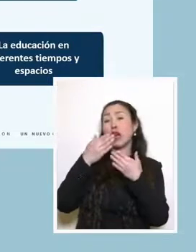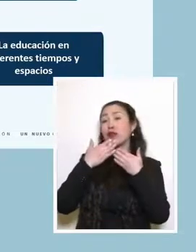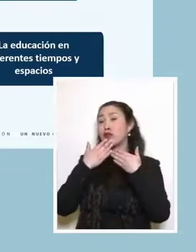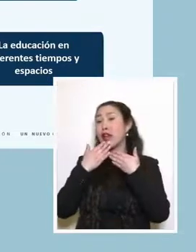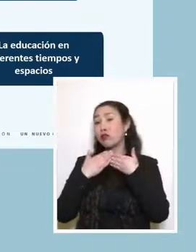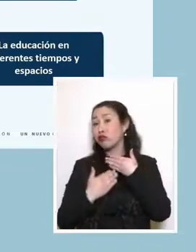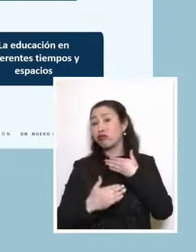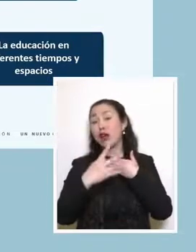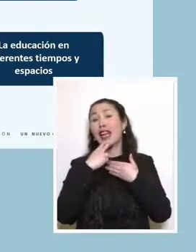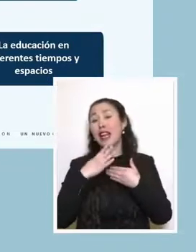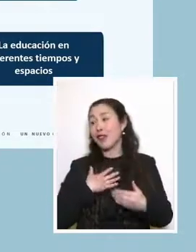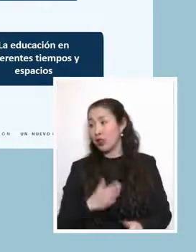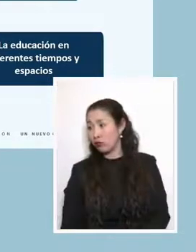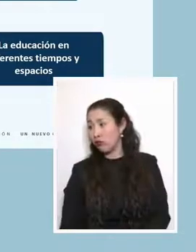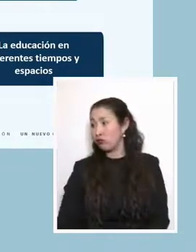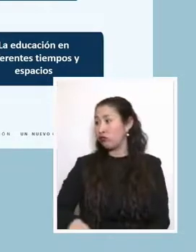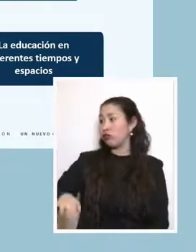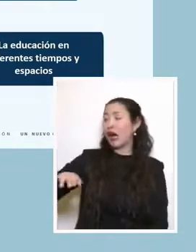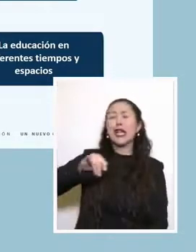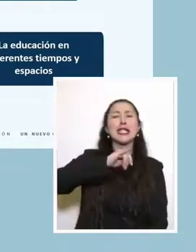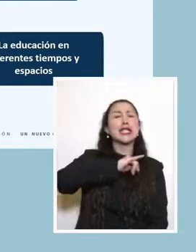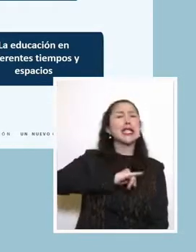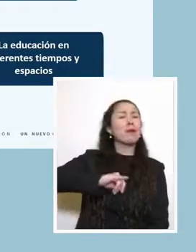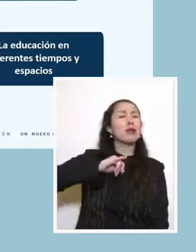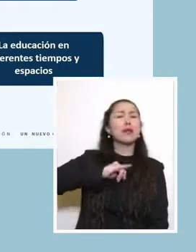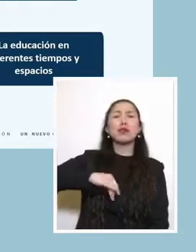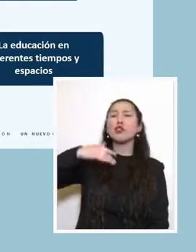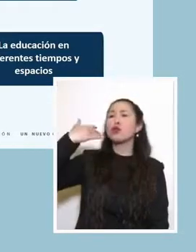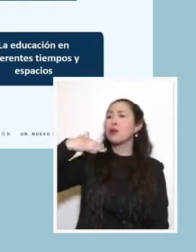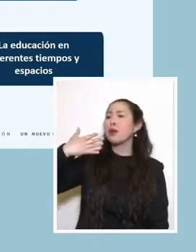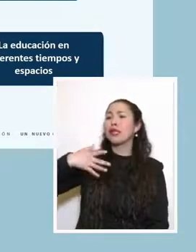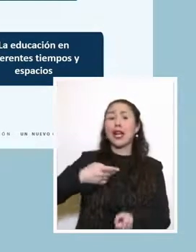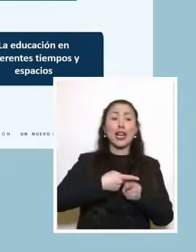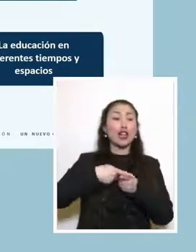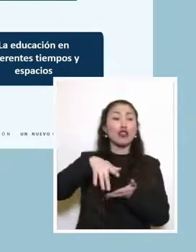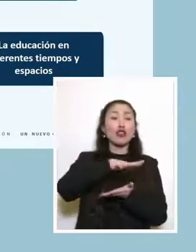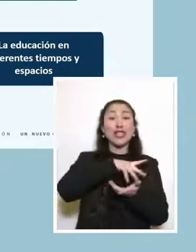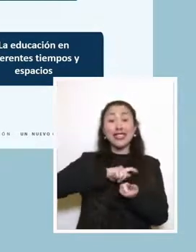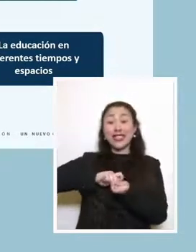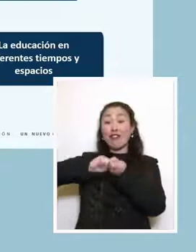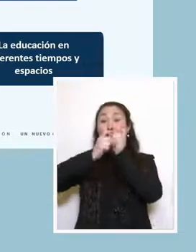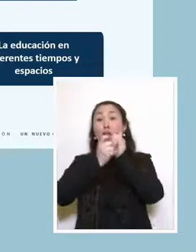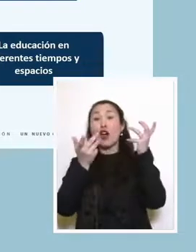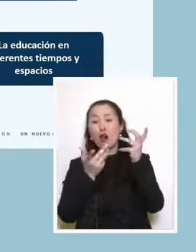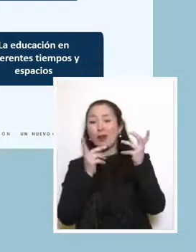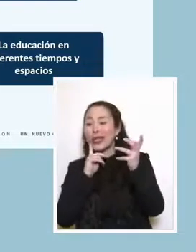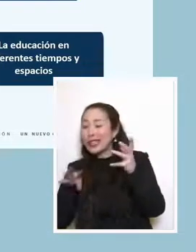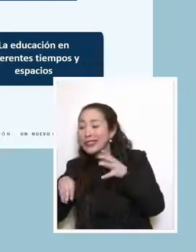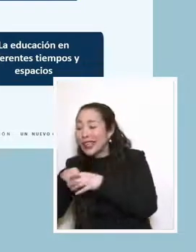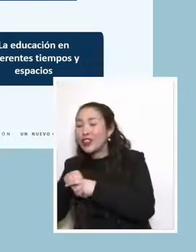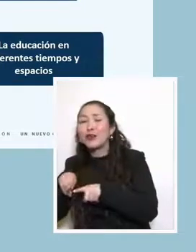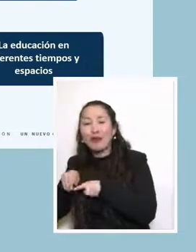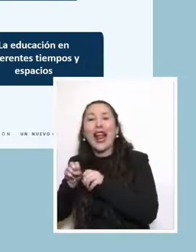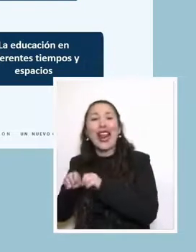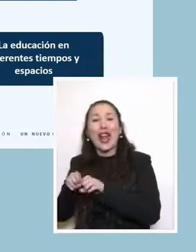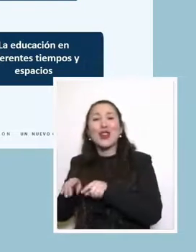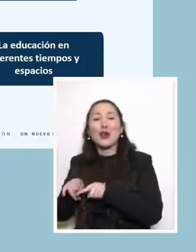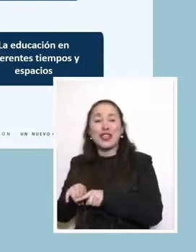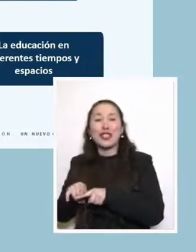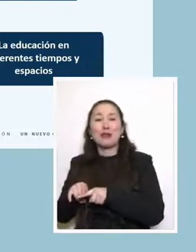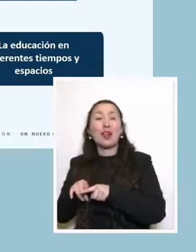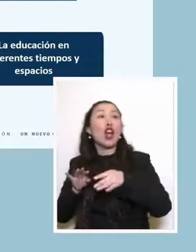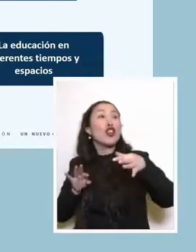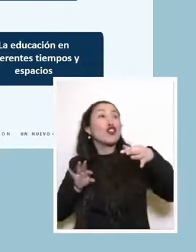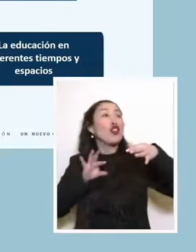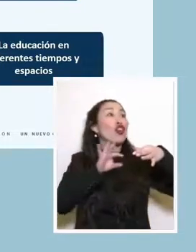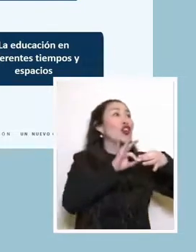ha siempre desempeñado un papel en la transformación de sociedades humanas. Nos conecta al mundo, a los